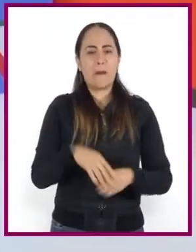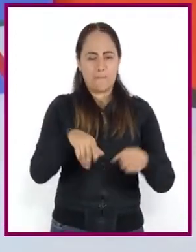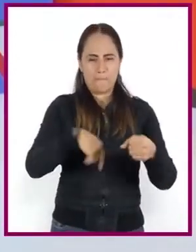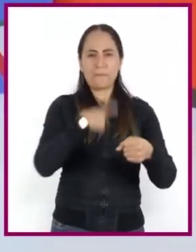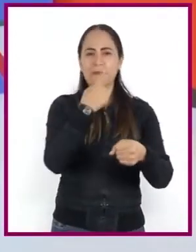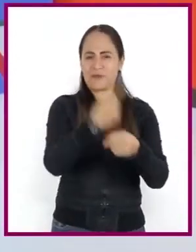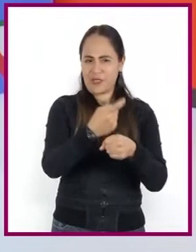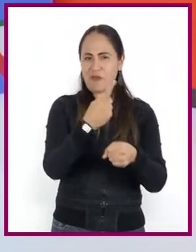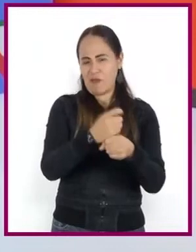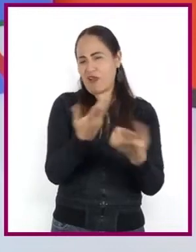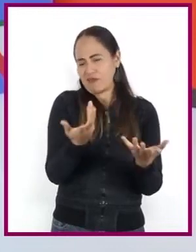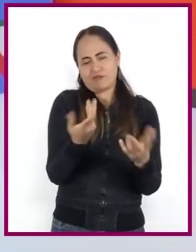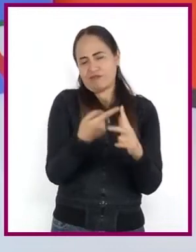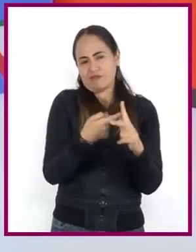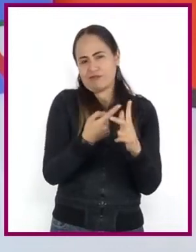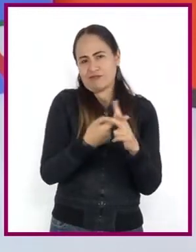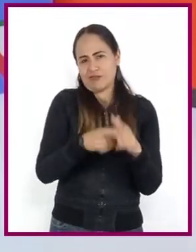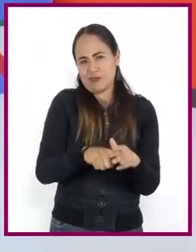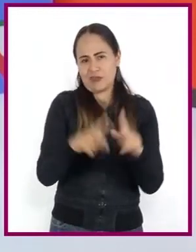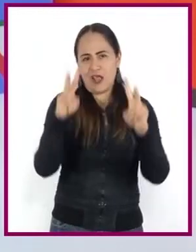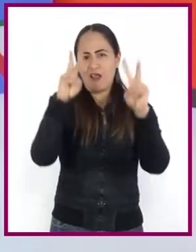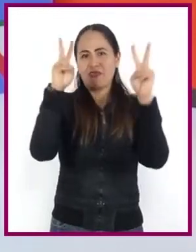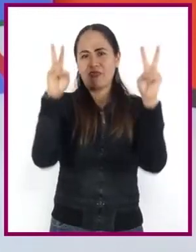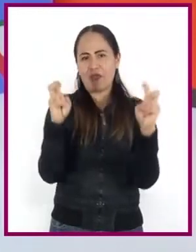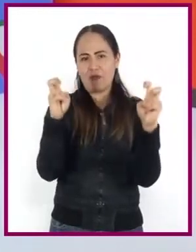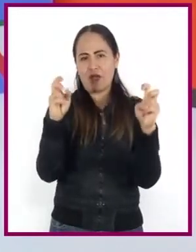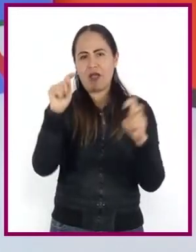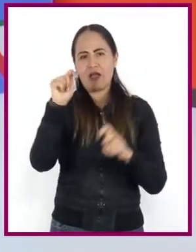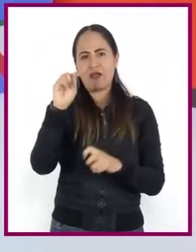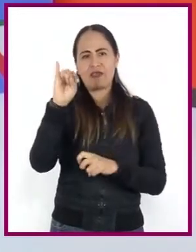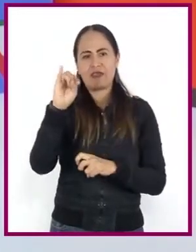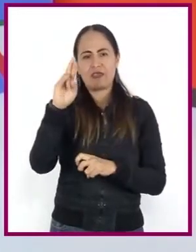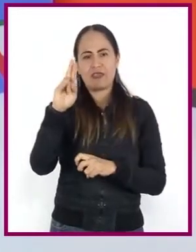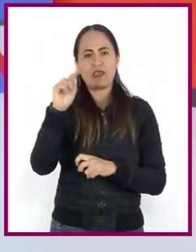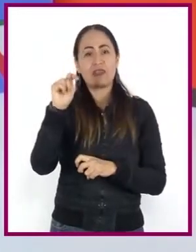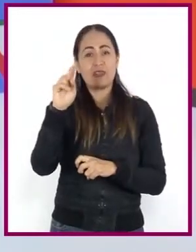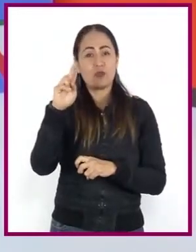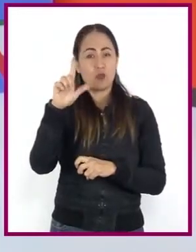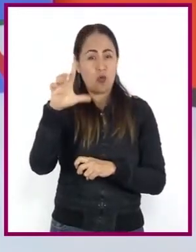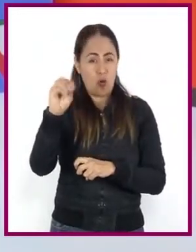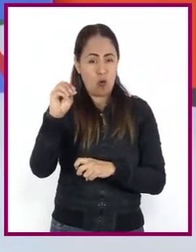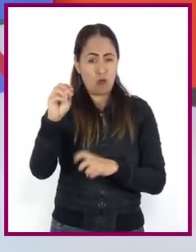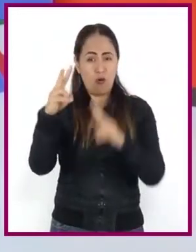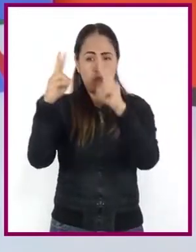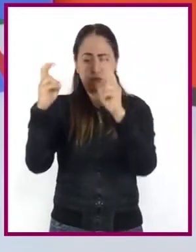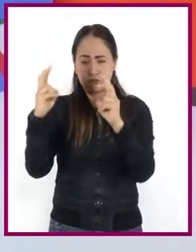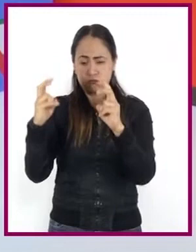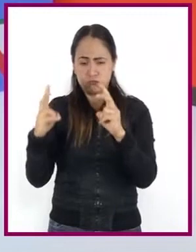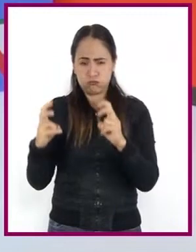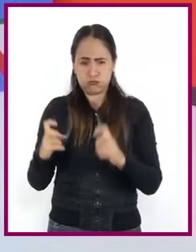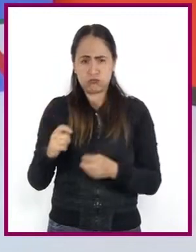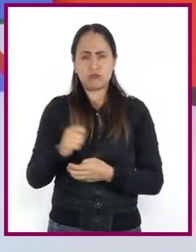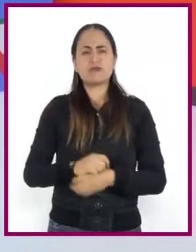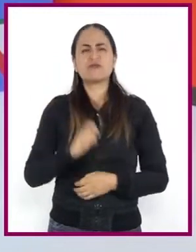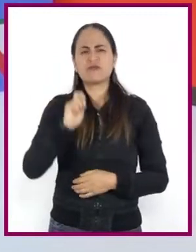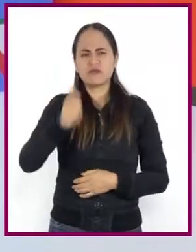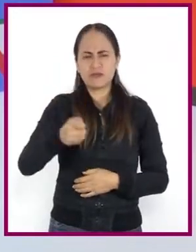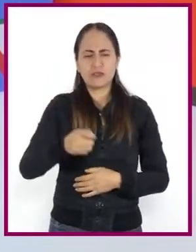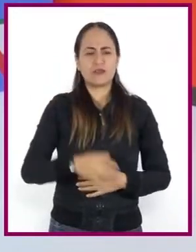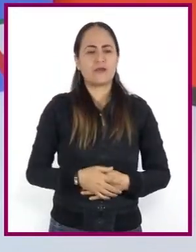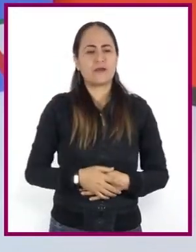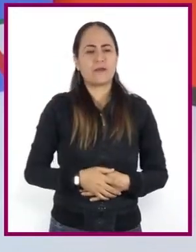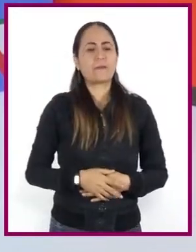primero. ¿Qué es un título? ¿Qué son los subtítulos? Muy bien. Primero veamos